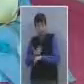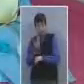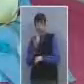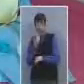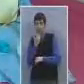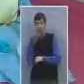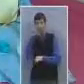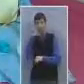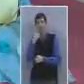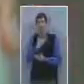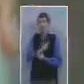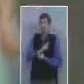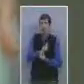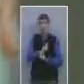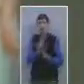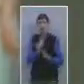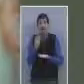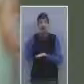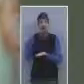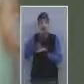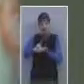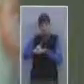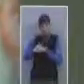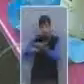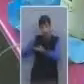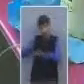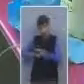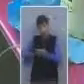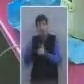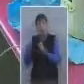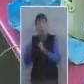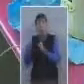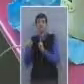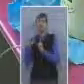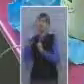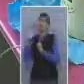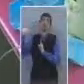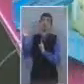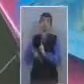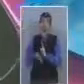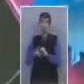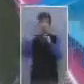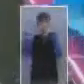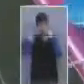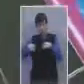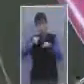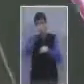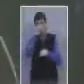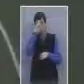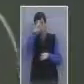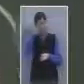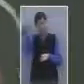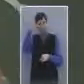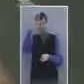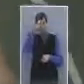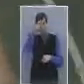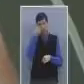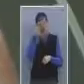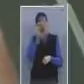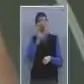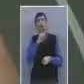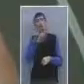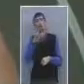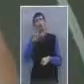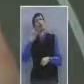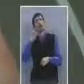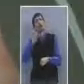VIH terminó por cerrarlos. Hoy, en el Hospital Sotero del Río, trabajan para retomar la iniciativa. Vamos a retomar esto porque